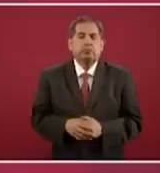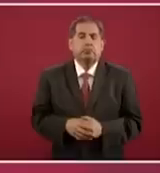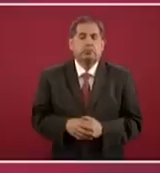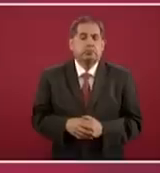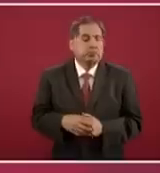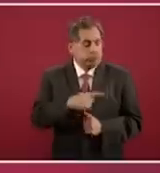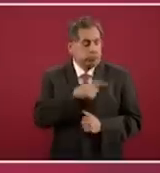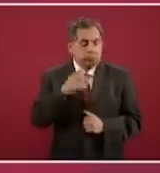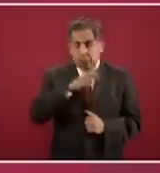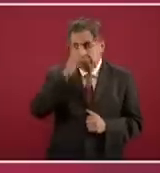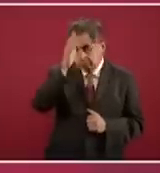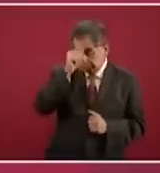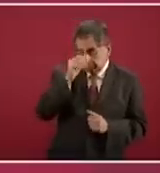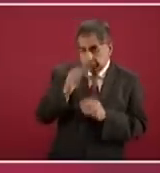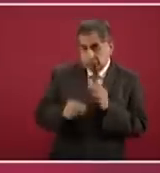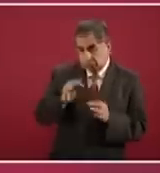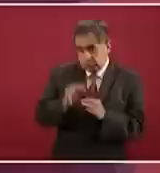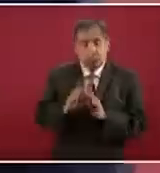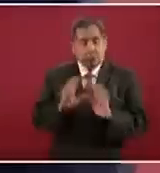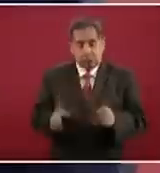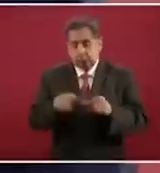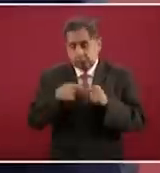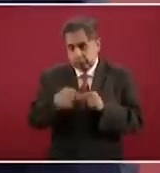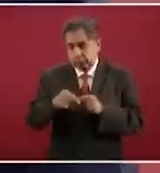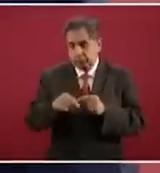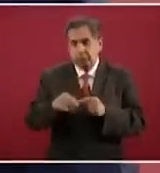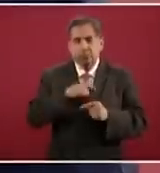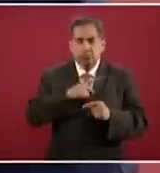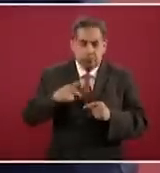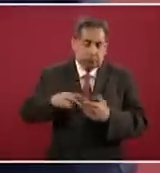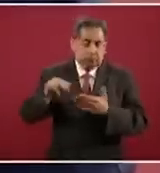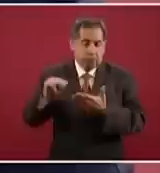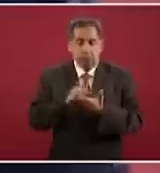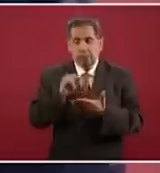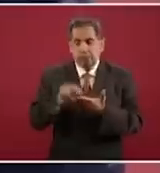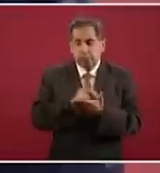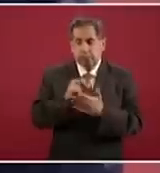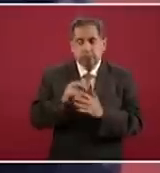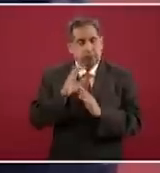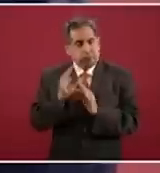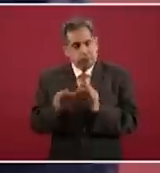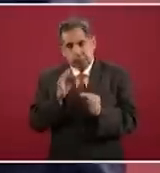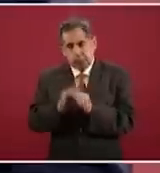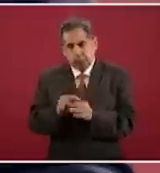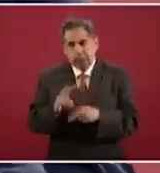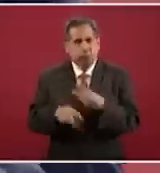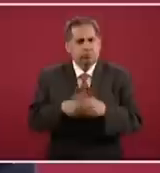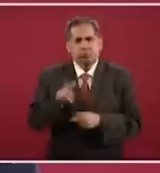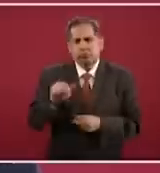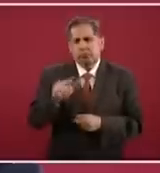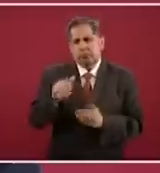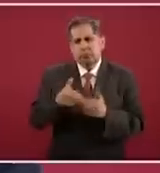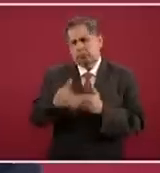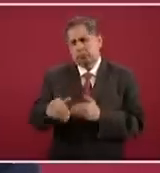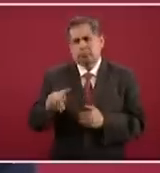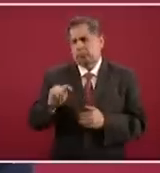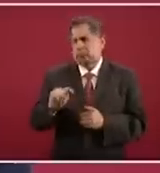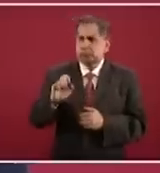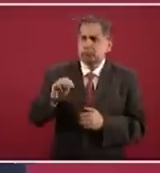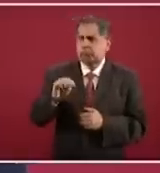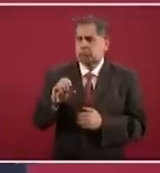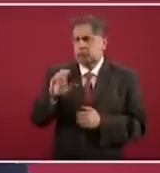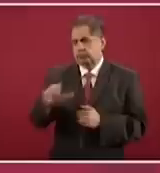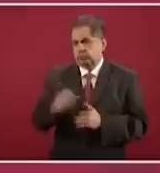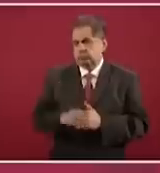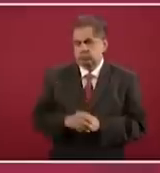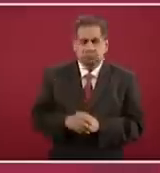esté de acuerdo en que ya debe de salir este tratado. Y